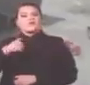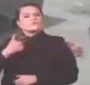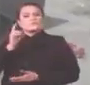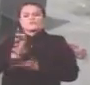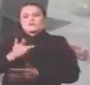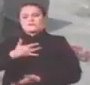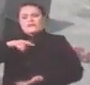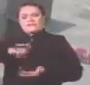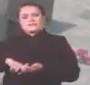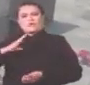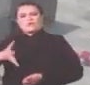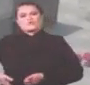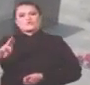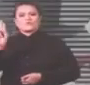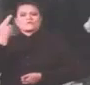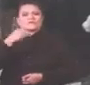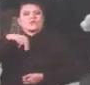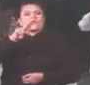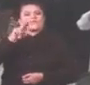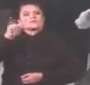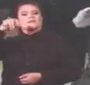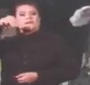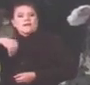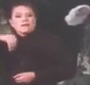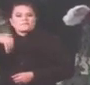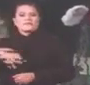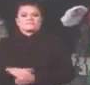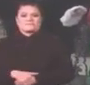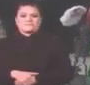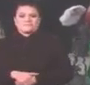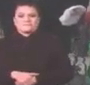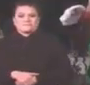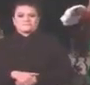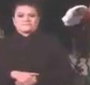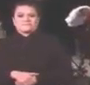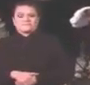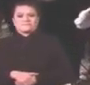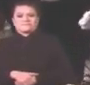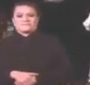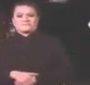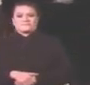Donde eres orgulloso alumno del nuevo campus de la Universidad Tecnológica Metropolitana.